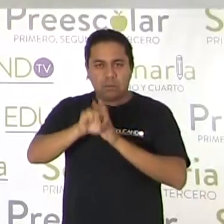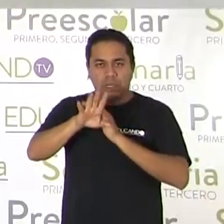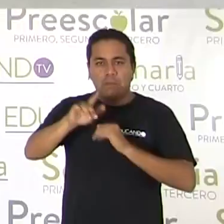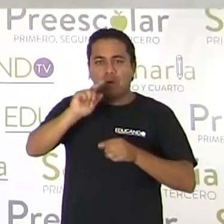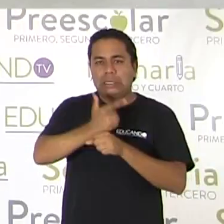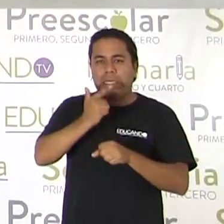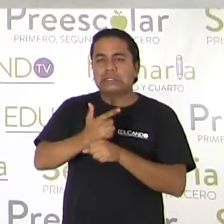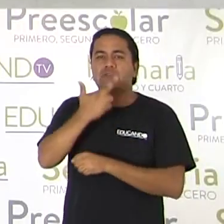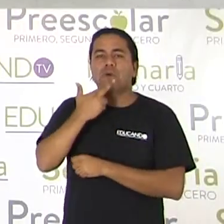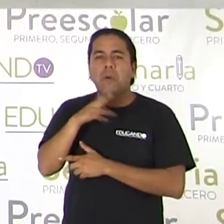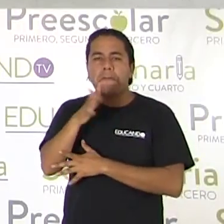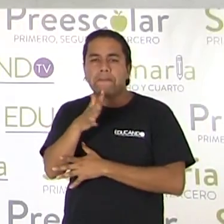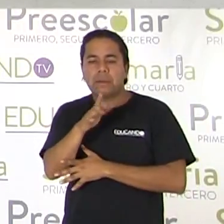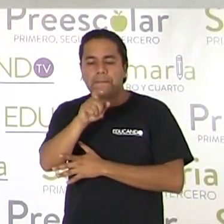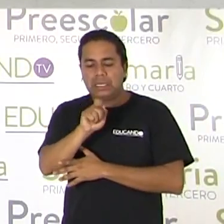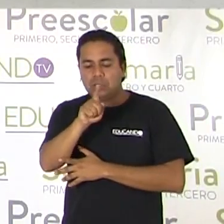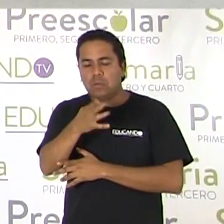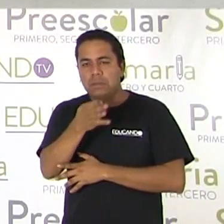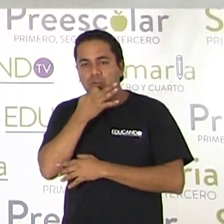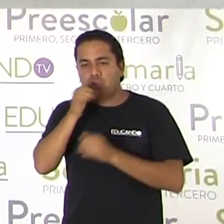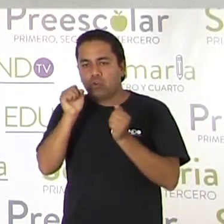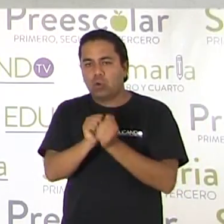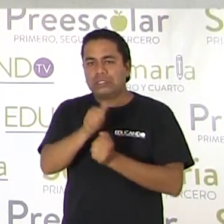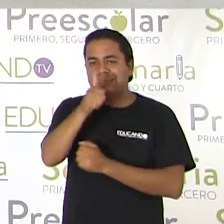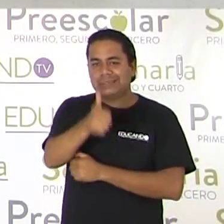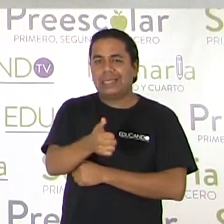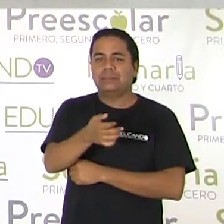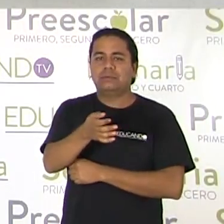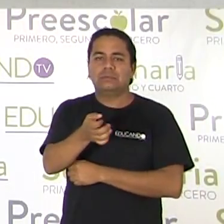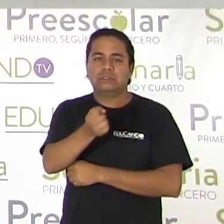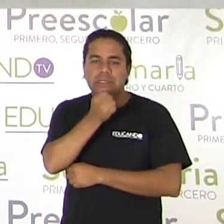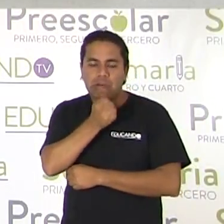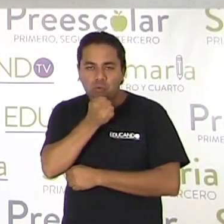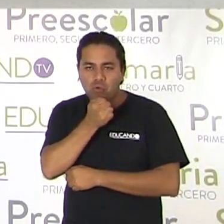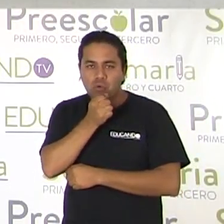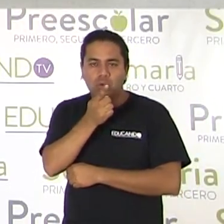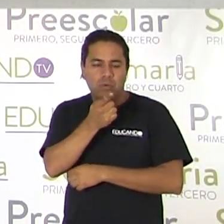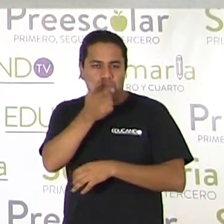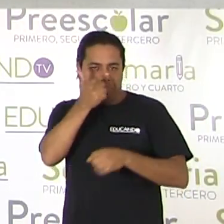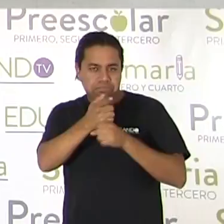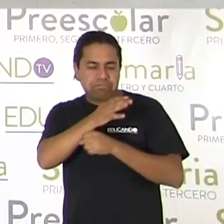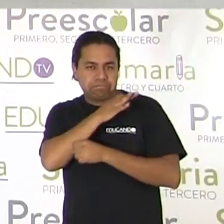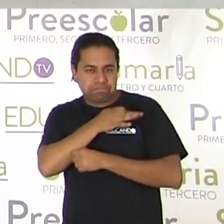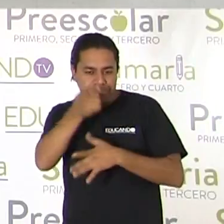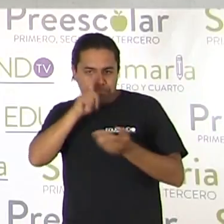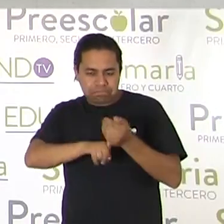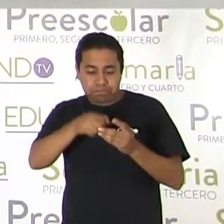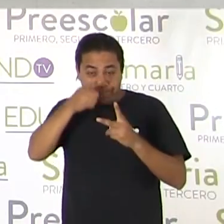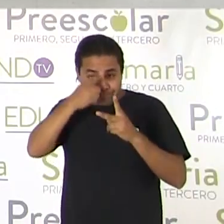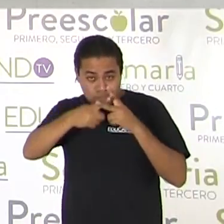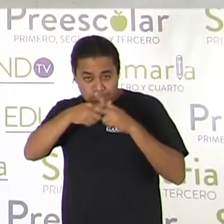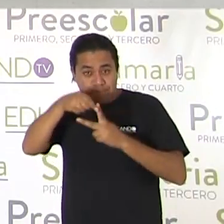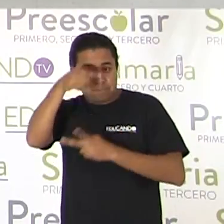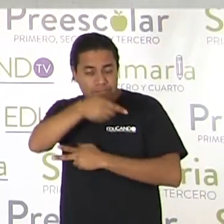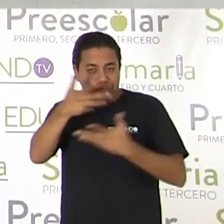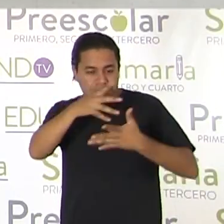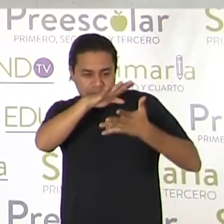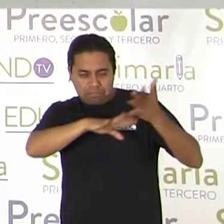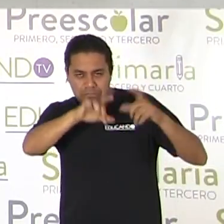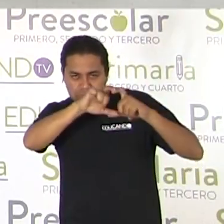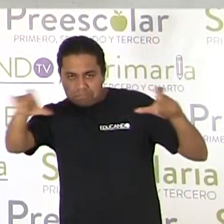es aproximadamente en 21 minutos con 6 segundos y que si te puedes dar cuenta con la estimación que hicimos acá en este cuadro,